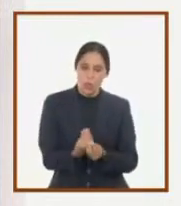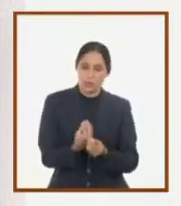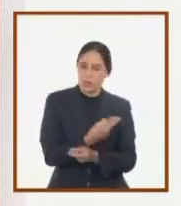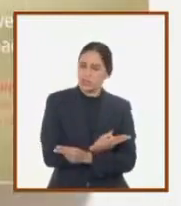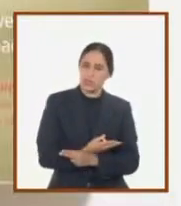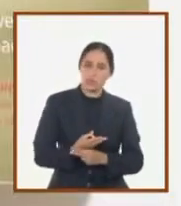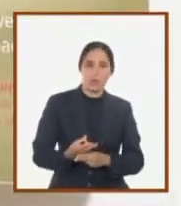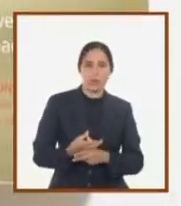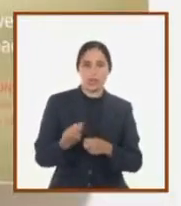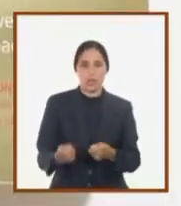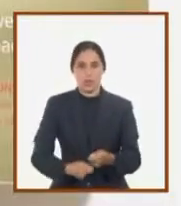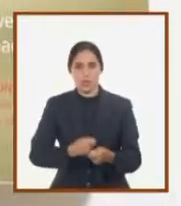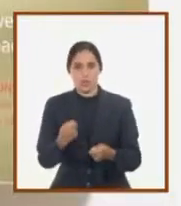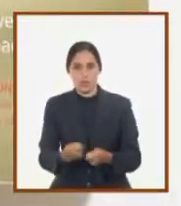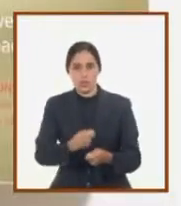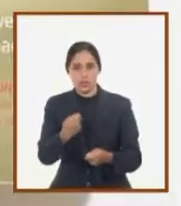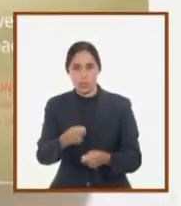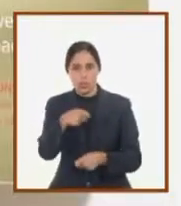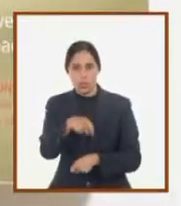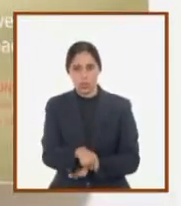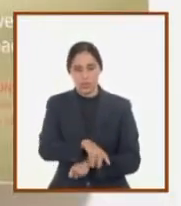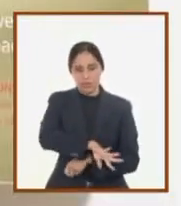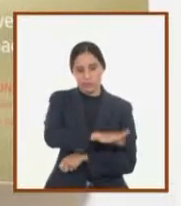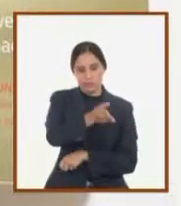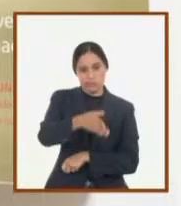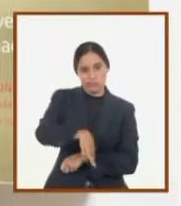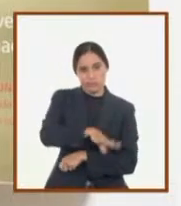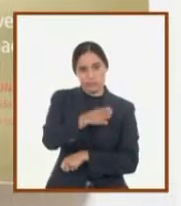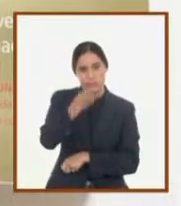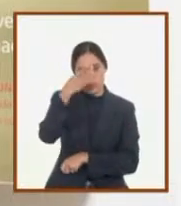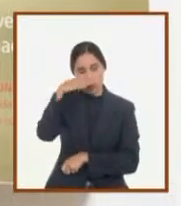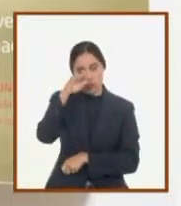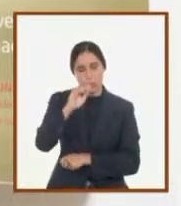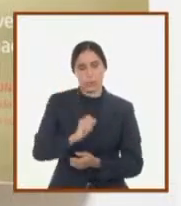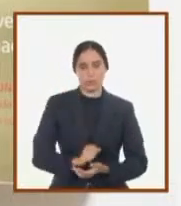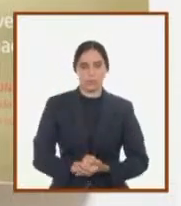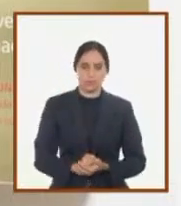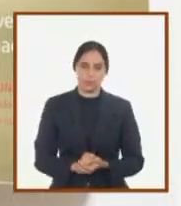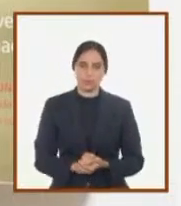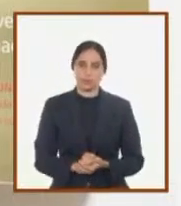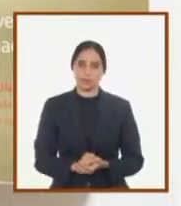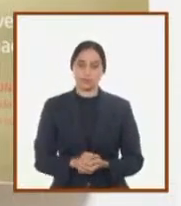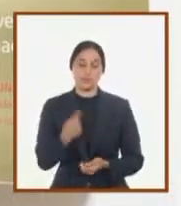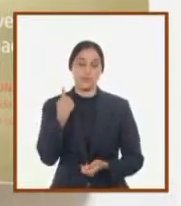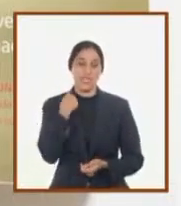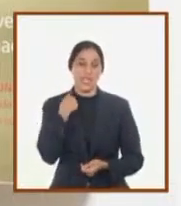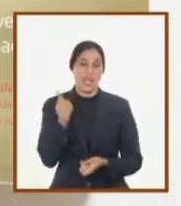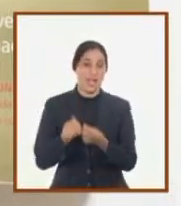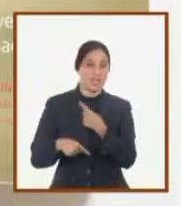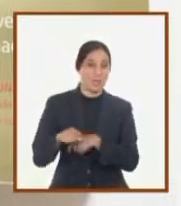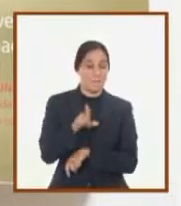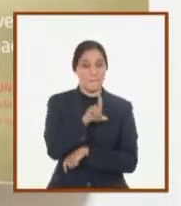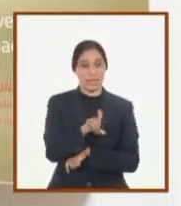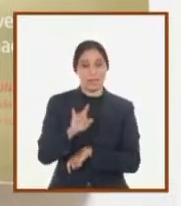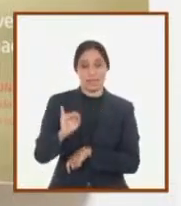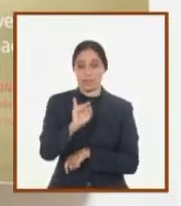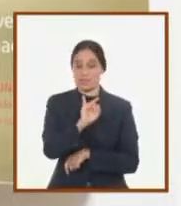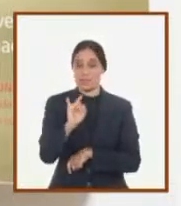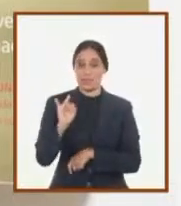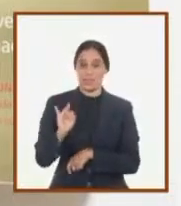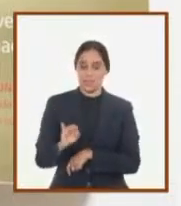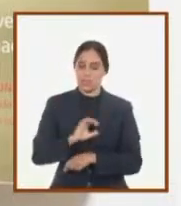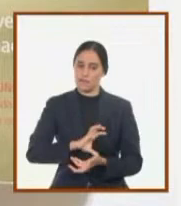la lucha insurreccional cubana tanto en la sierra como en el llano en el año 77 ya queda